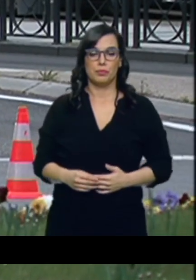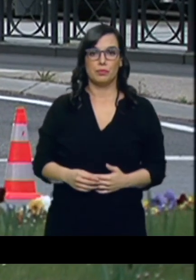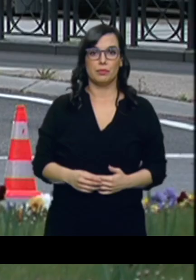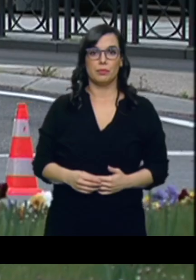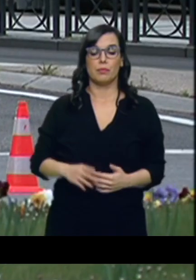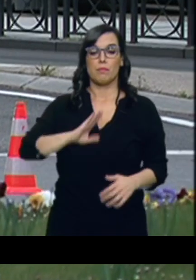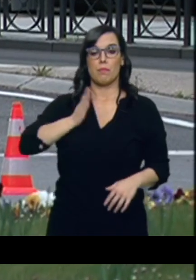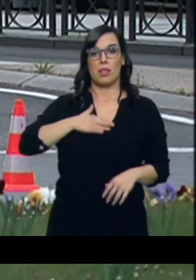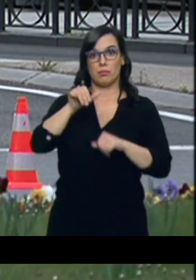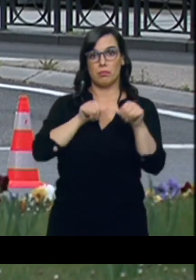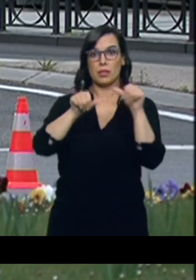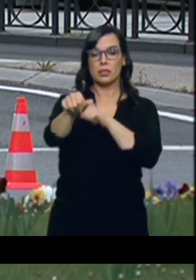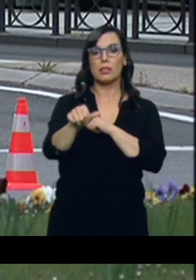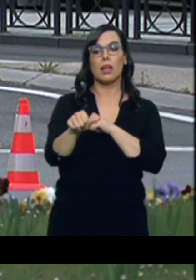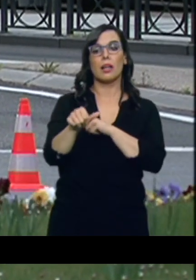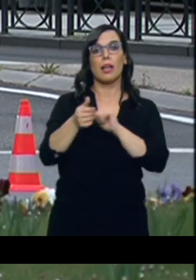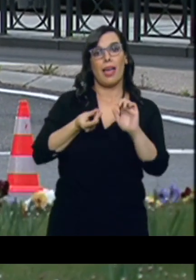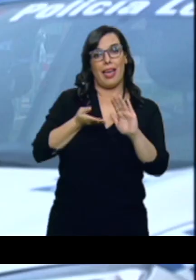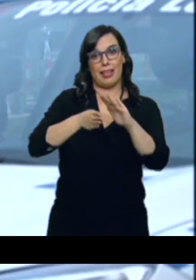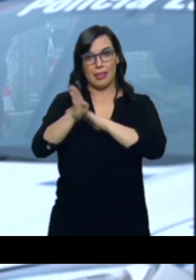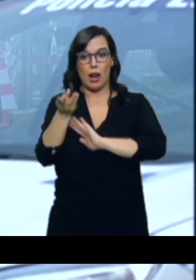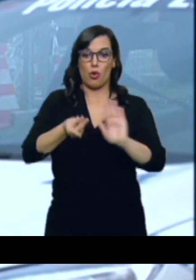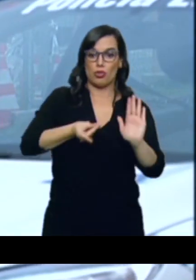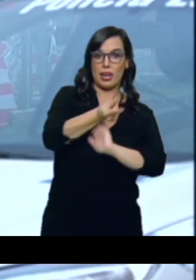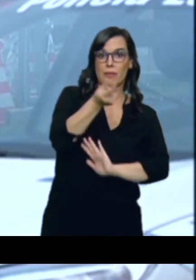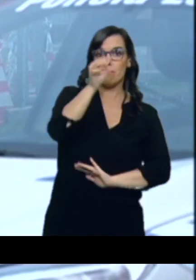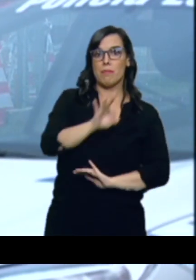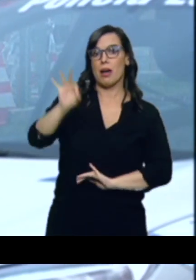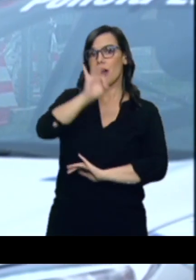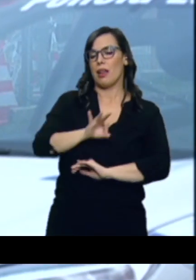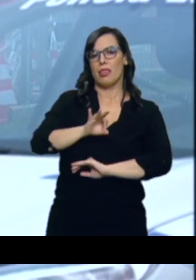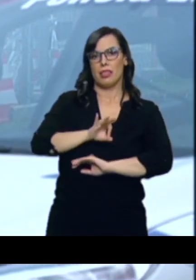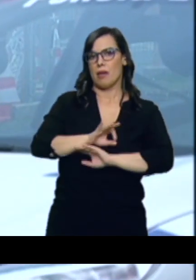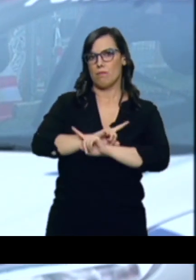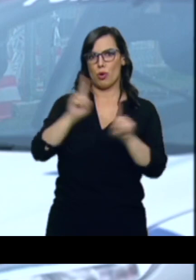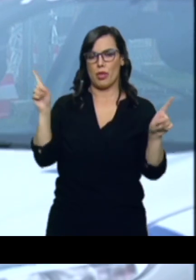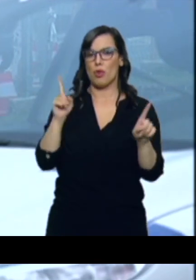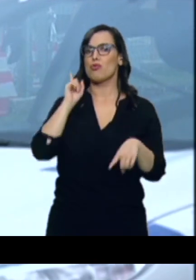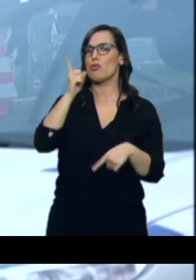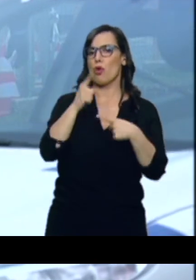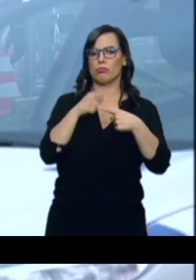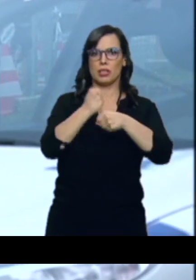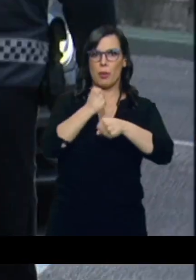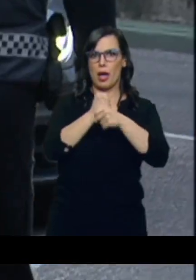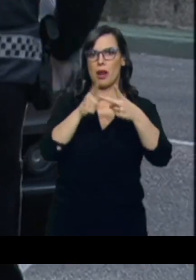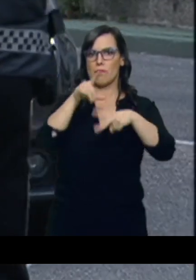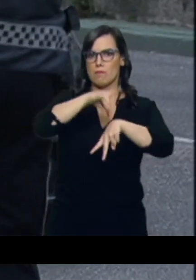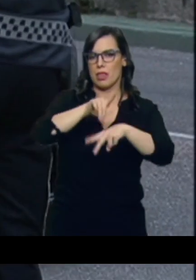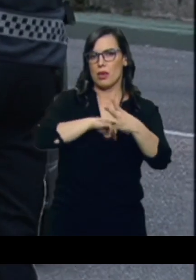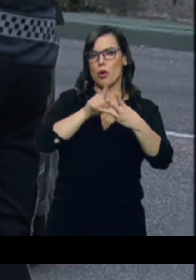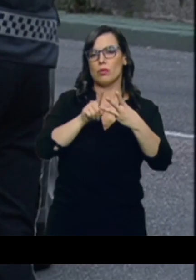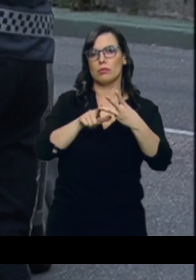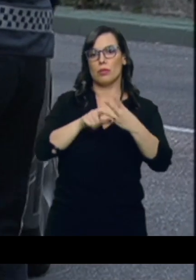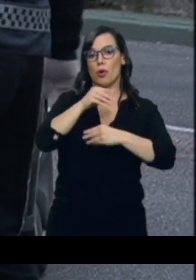A partir de mañana quedará prohibido entrar o salir de la ciudad de Palencia, salvo para contadas excepciones, como para ir a trabajar, al médico o